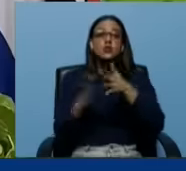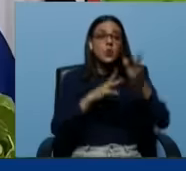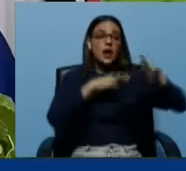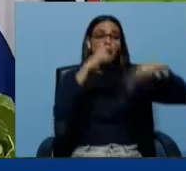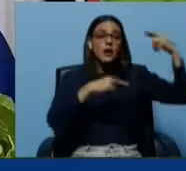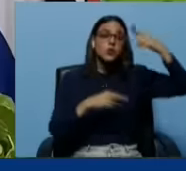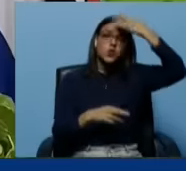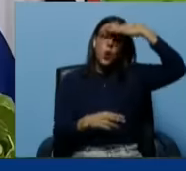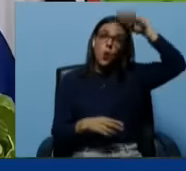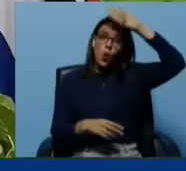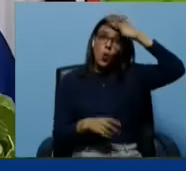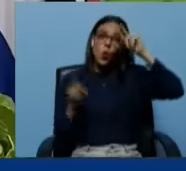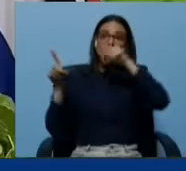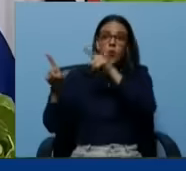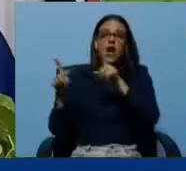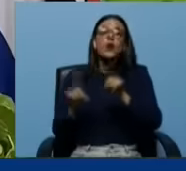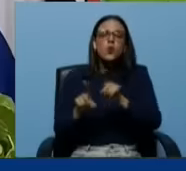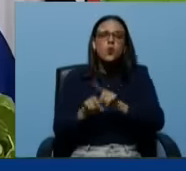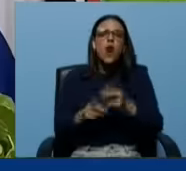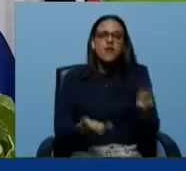valiente,